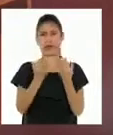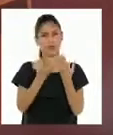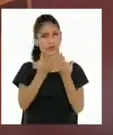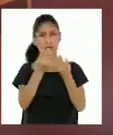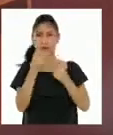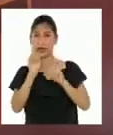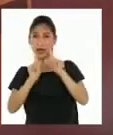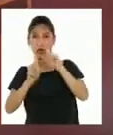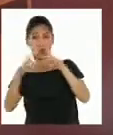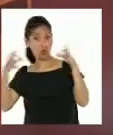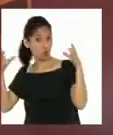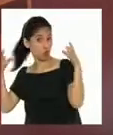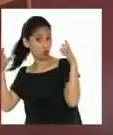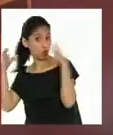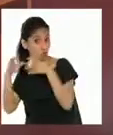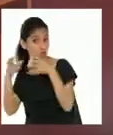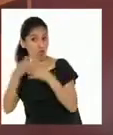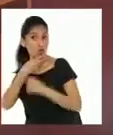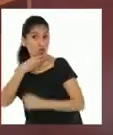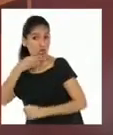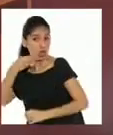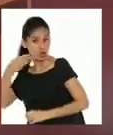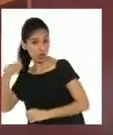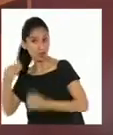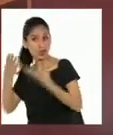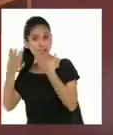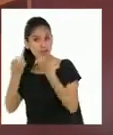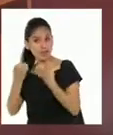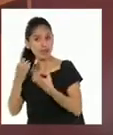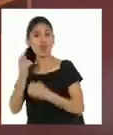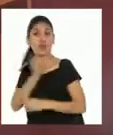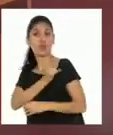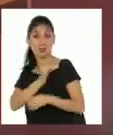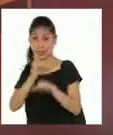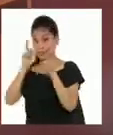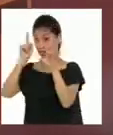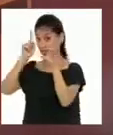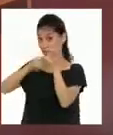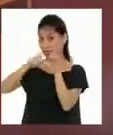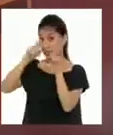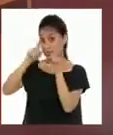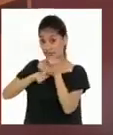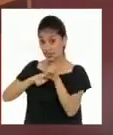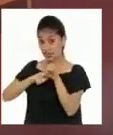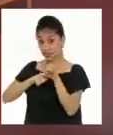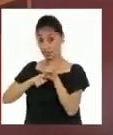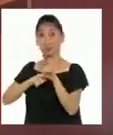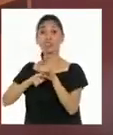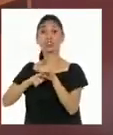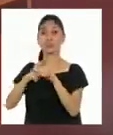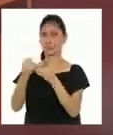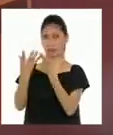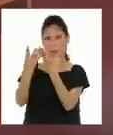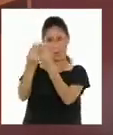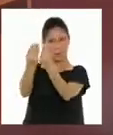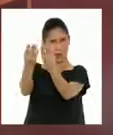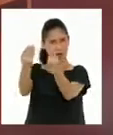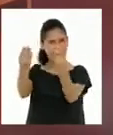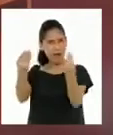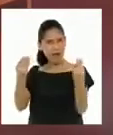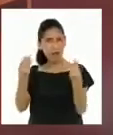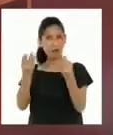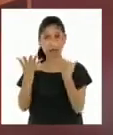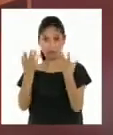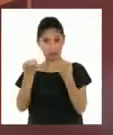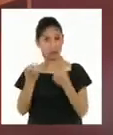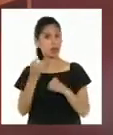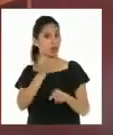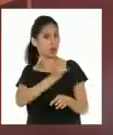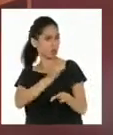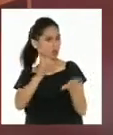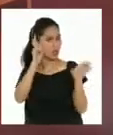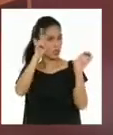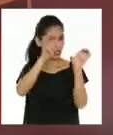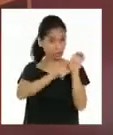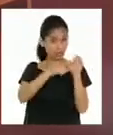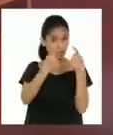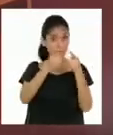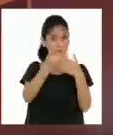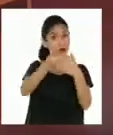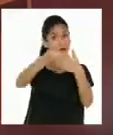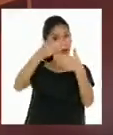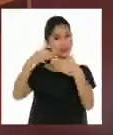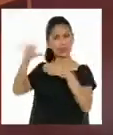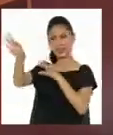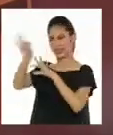de una universidad nacional y se necesita entrevistar a 30 de ellos, para ello se puede realizar un muestreo aleatorio